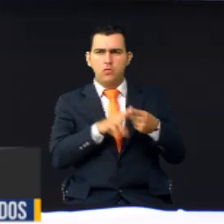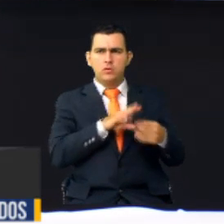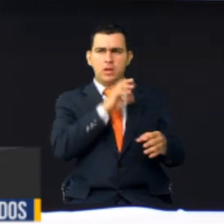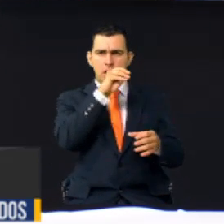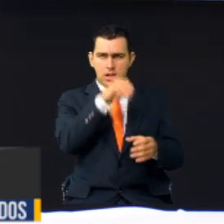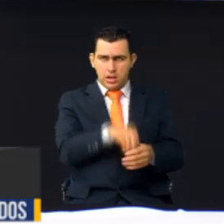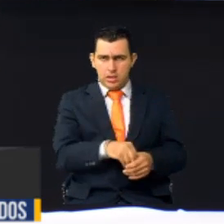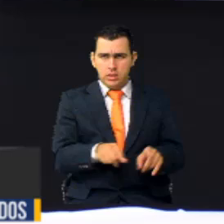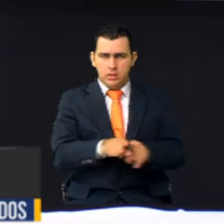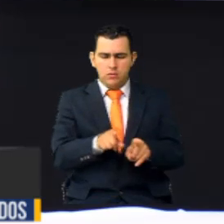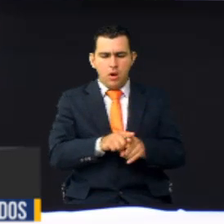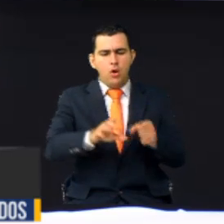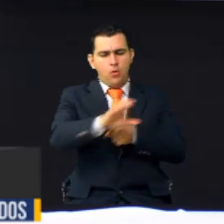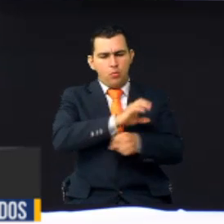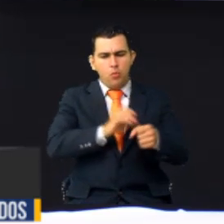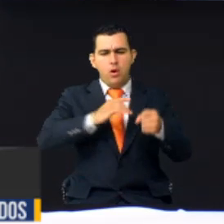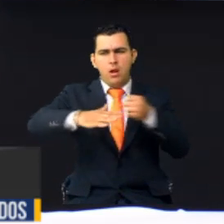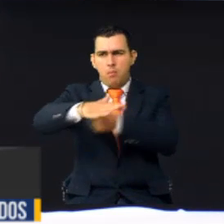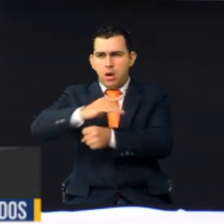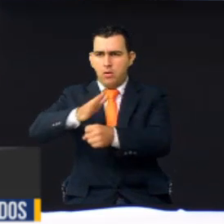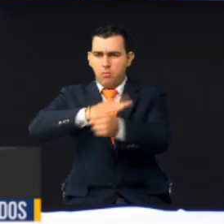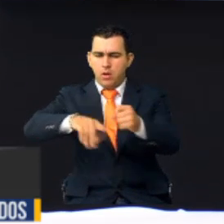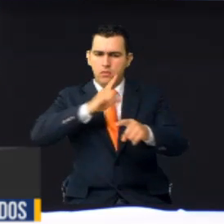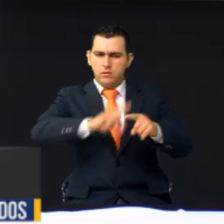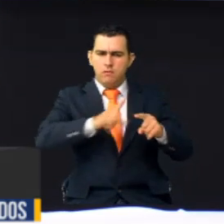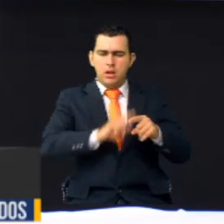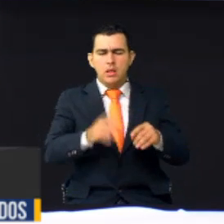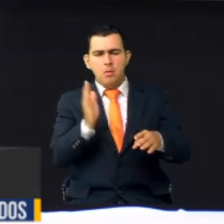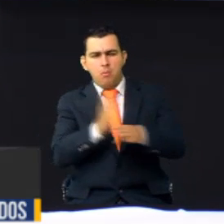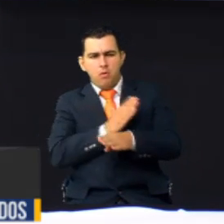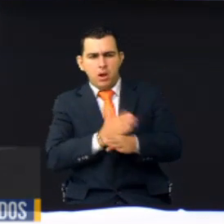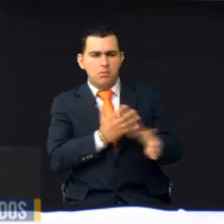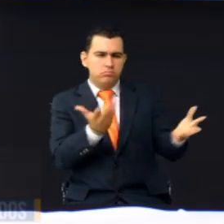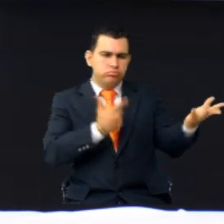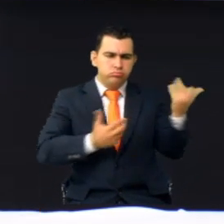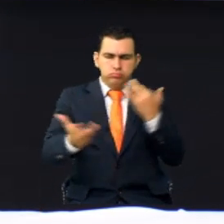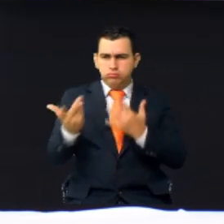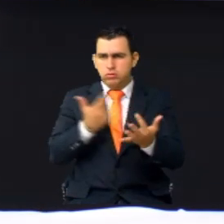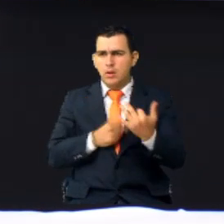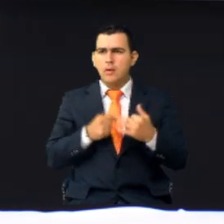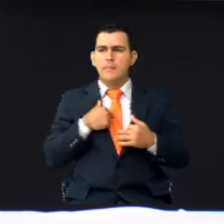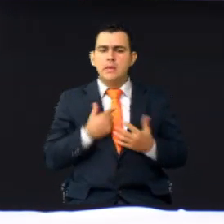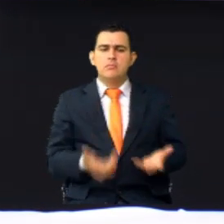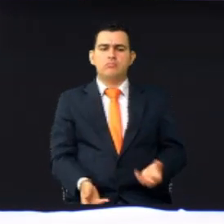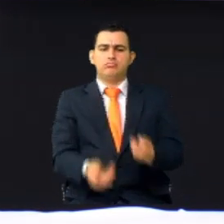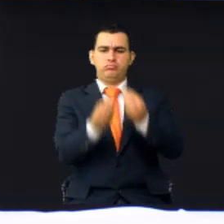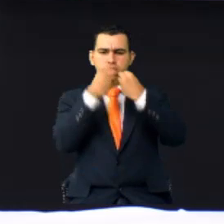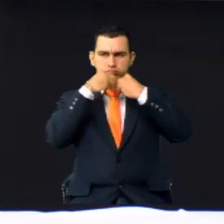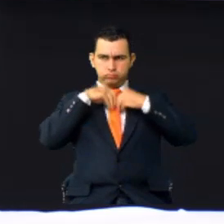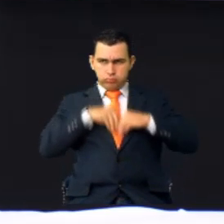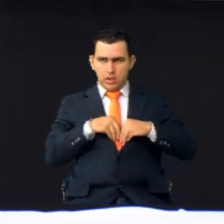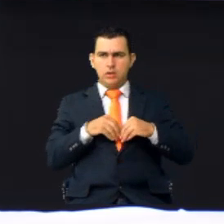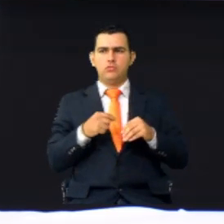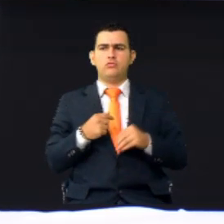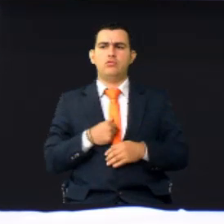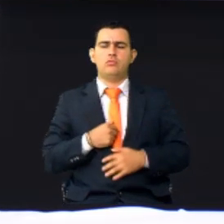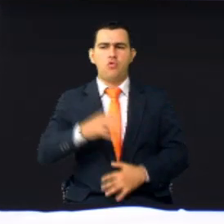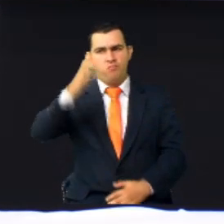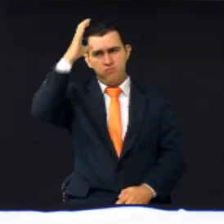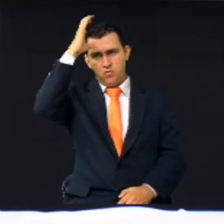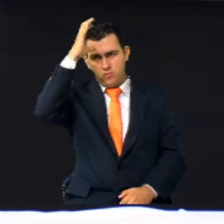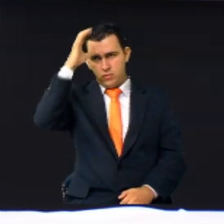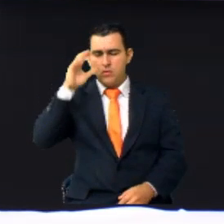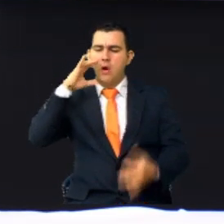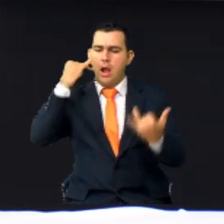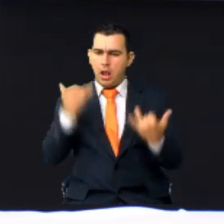proyecto, digamos, comuna, barrio por barrio, conociendo las problemáticas de la ciudad. Es algo que enriqueció muchísimo este conocimiento que tengo